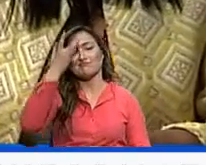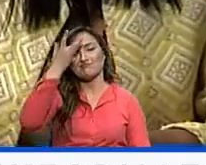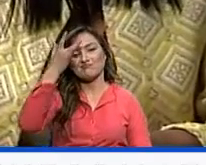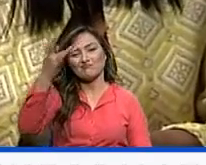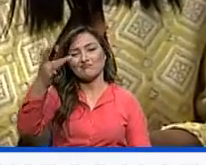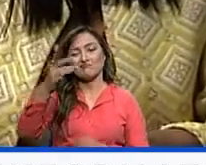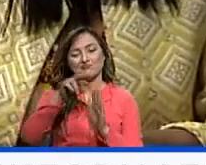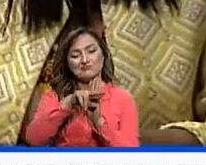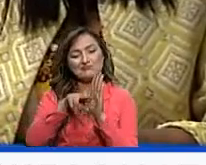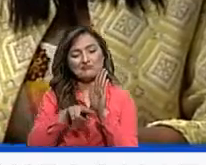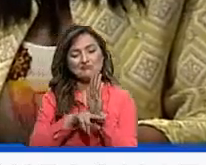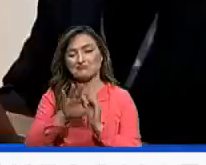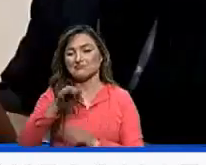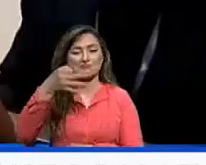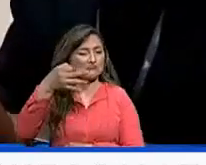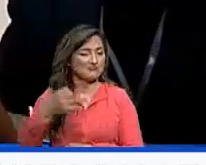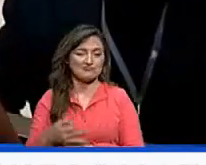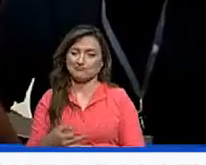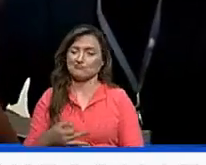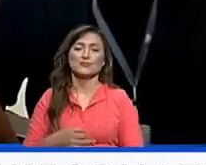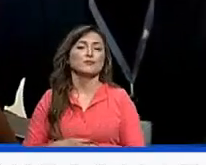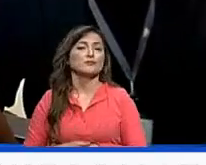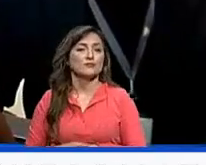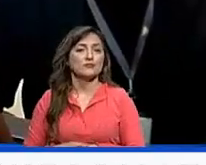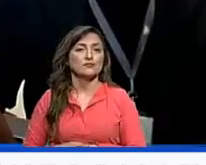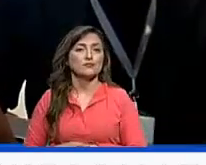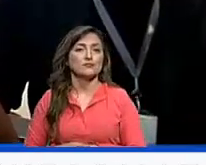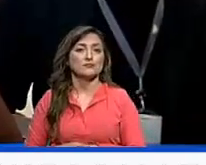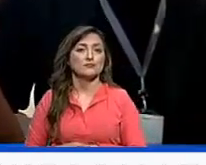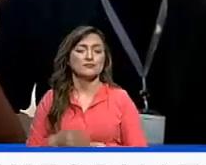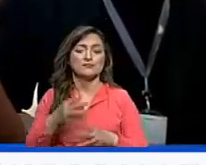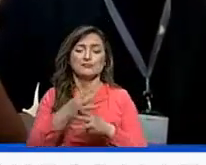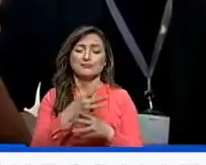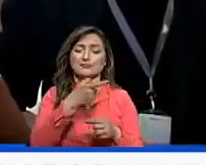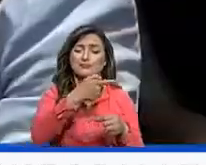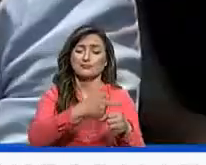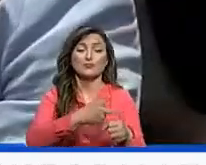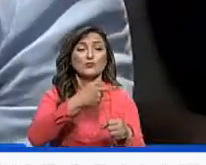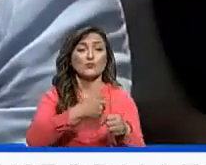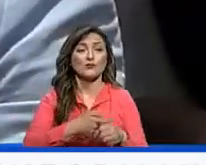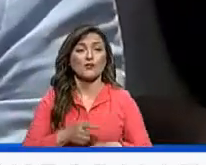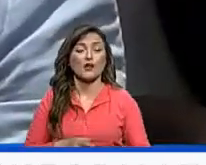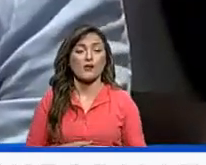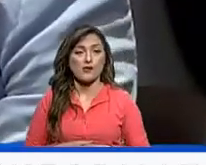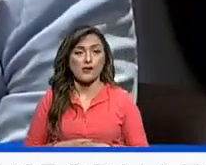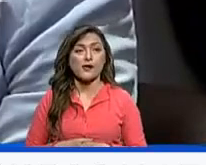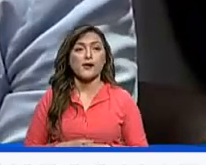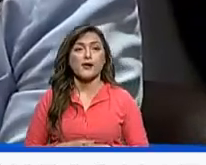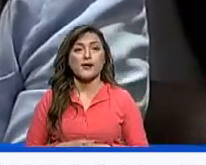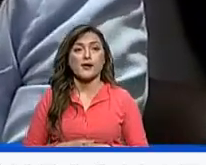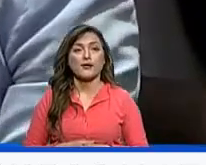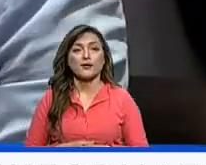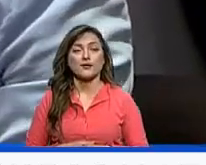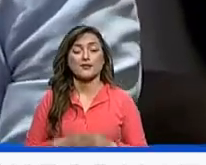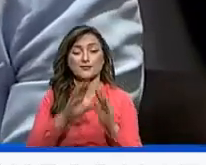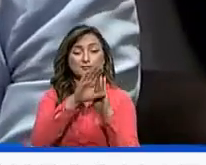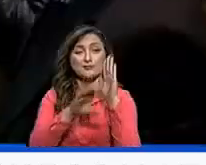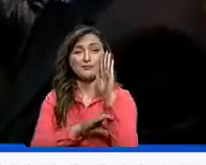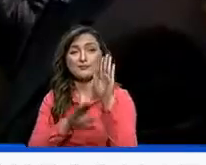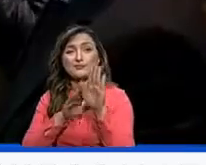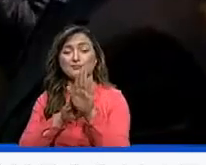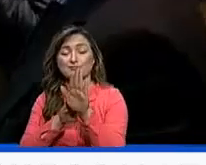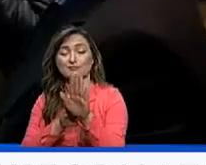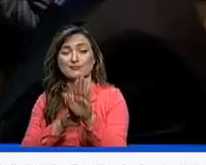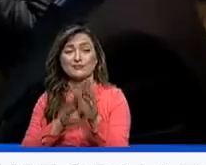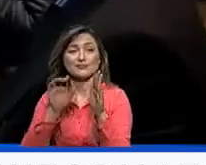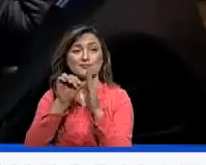cumplió con los requisitos de ley, no tenía una materia específica, es decir, que adolecía de constitucionalidad porque no